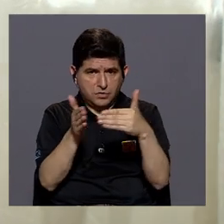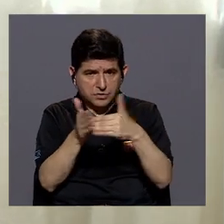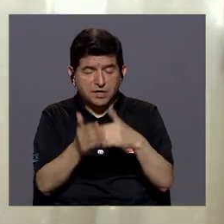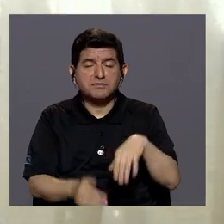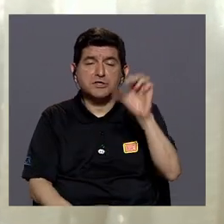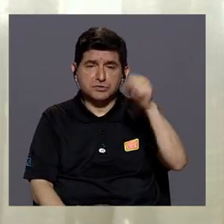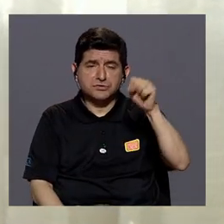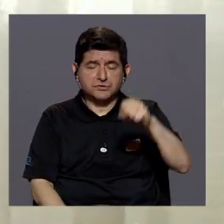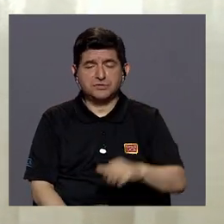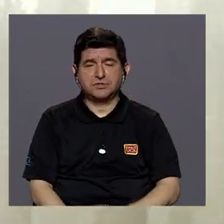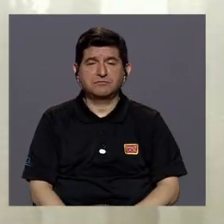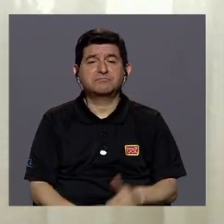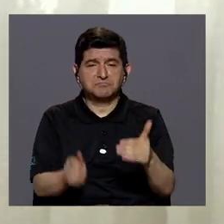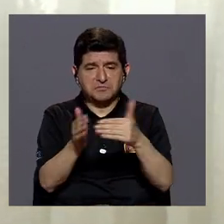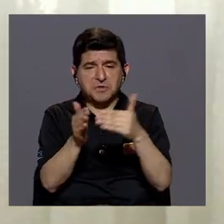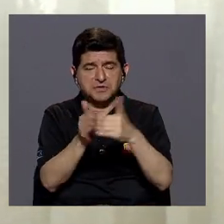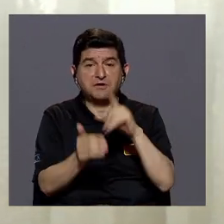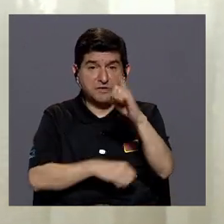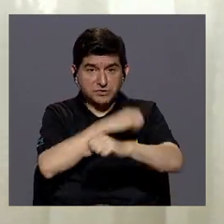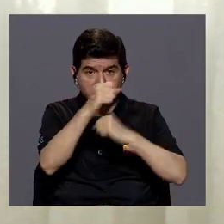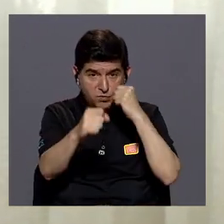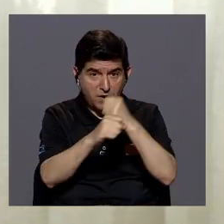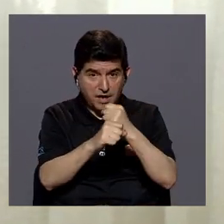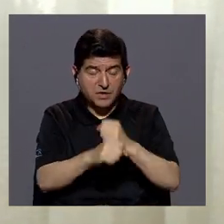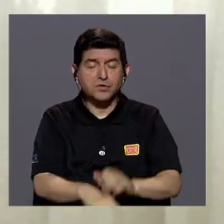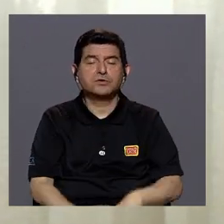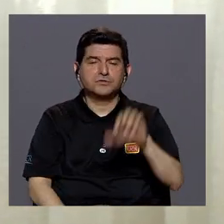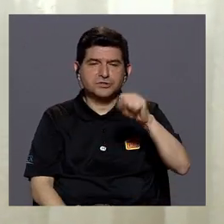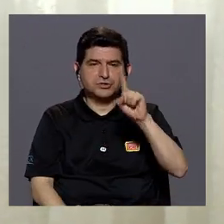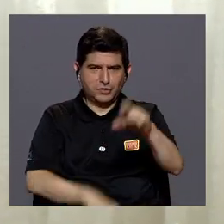sí. ¿Un año más va a estar? Sí, un año.